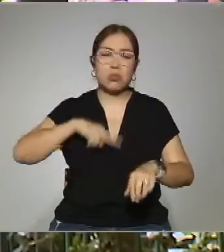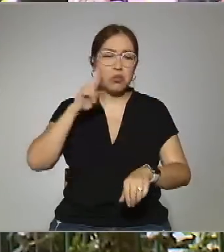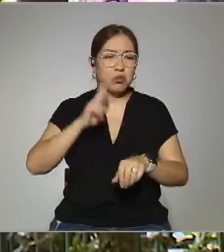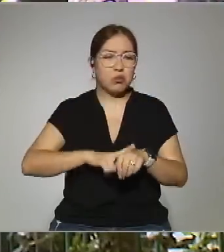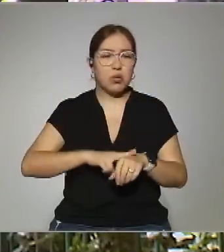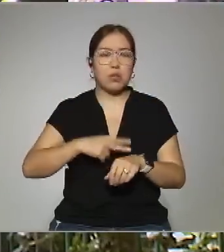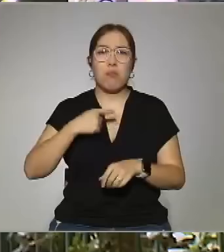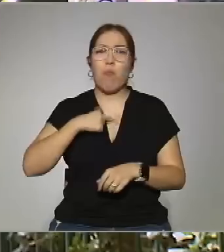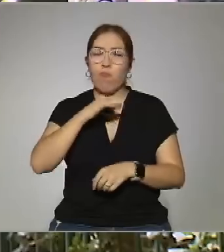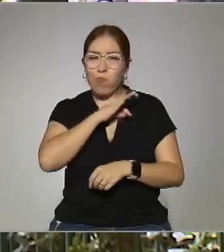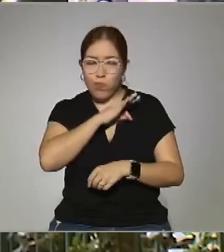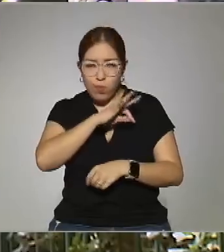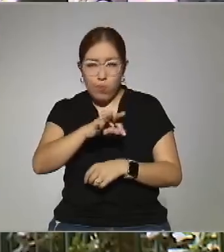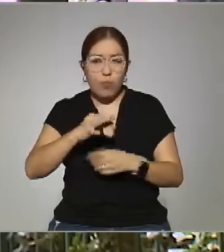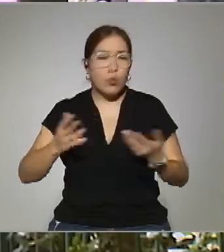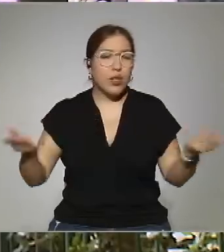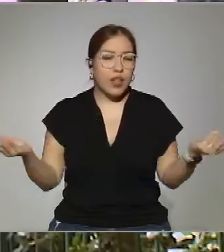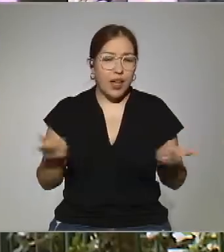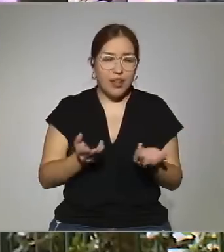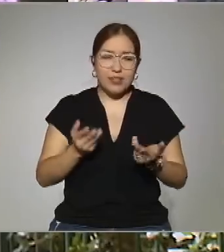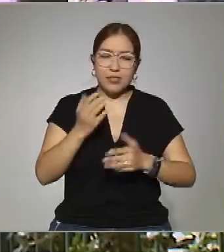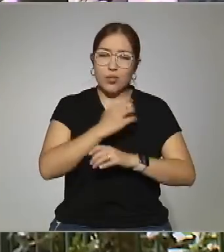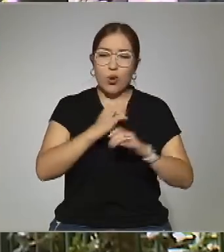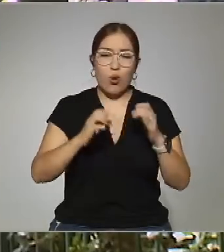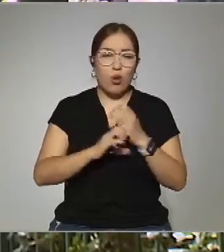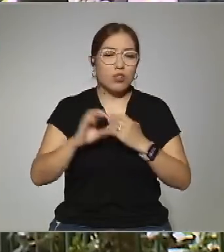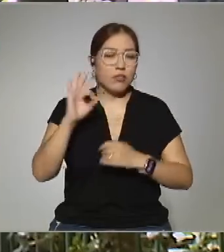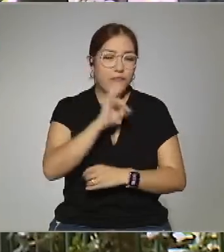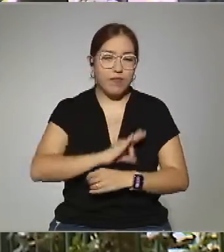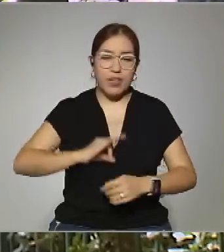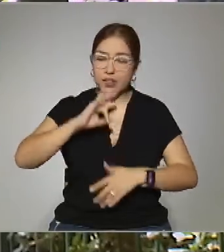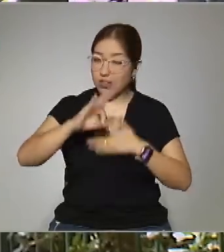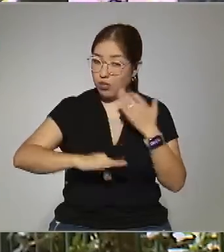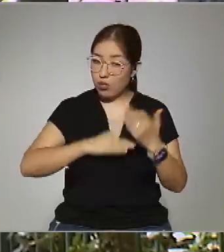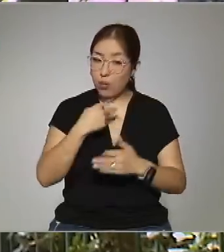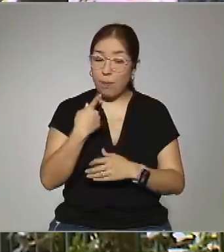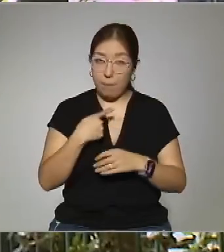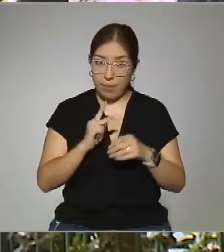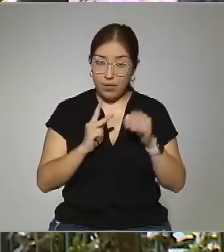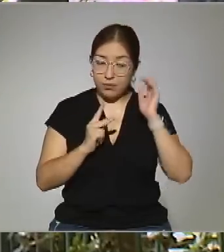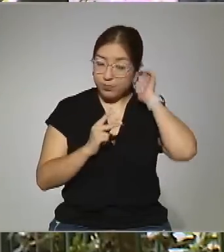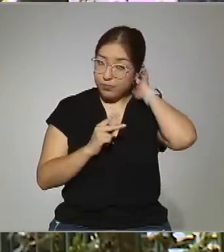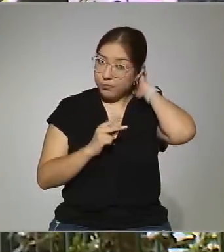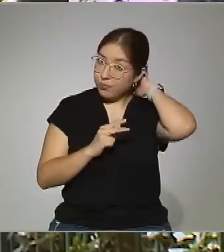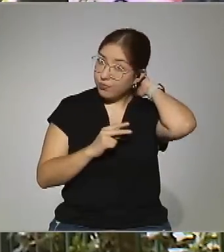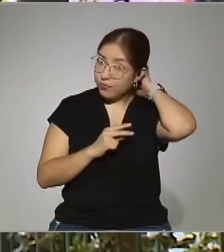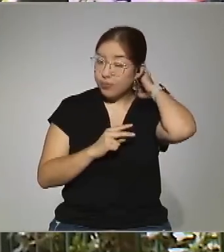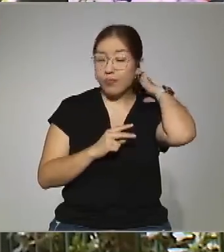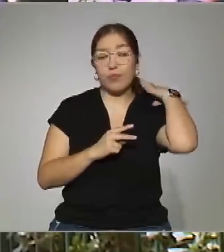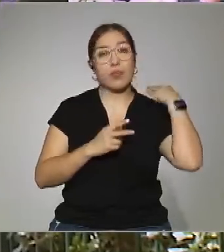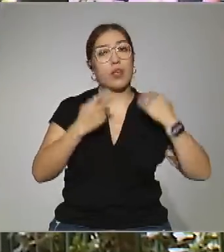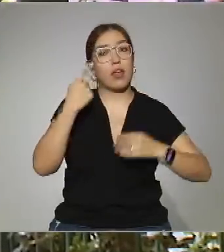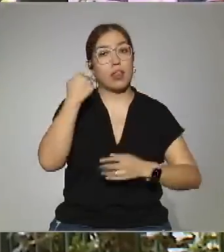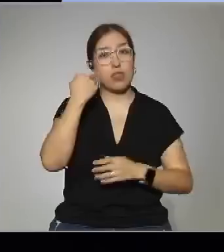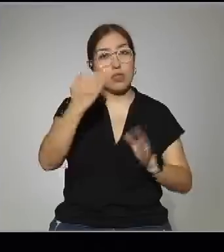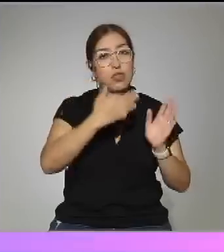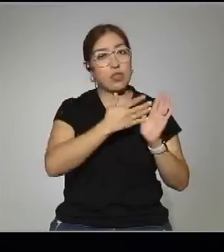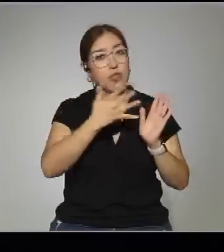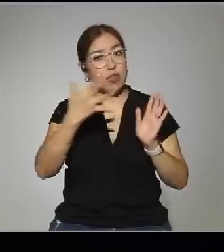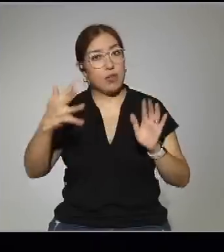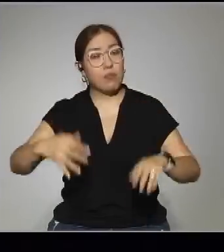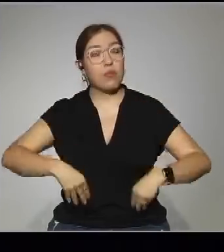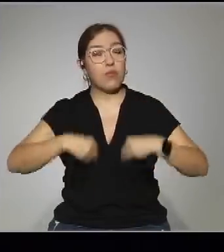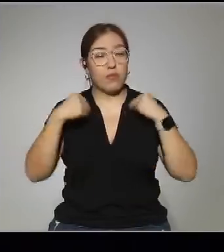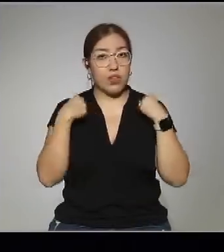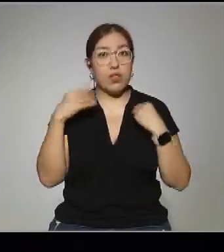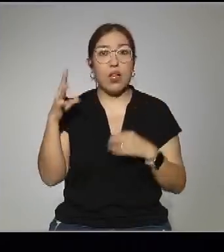la posibilidad de realización y de felicidad. Y sin embargo, a lo largo de nuestra vida vamos recibiendo